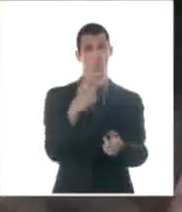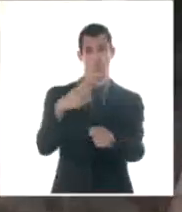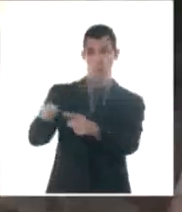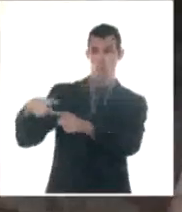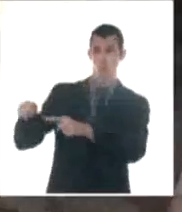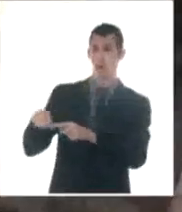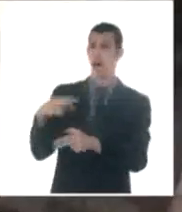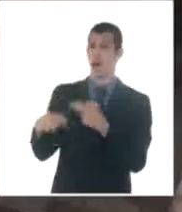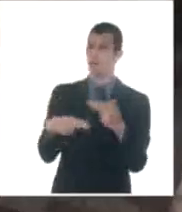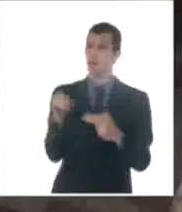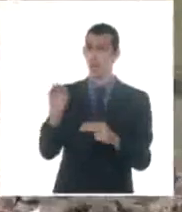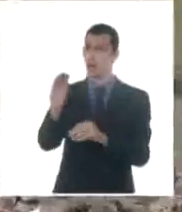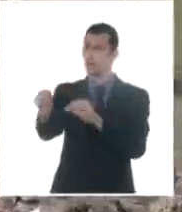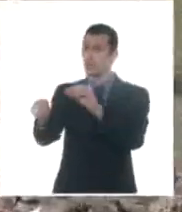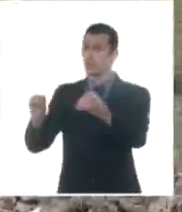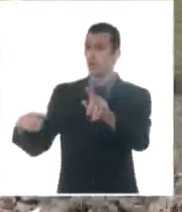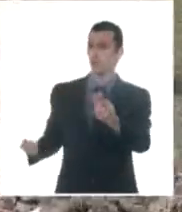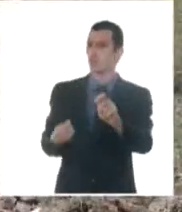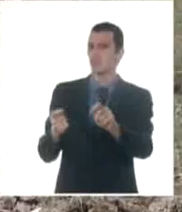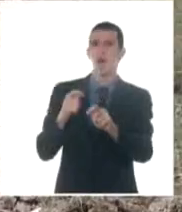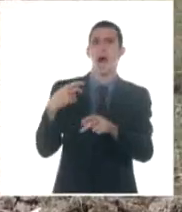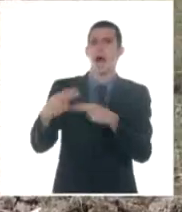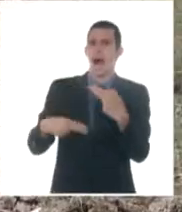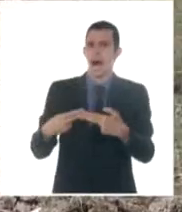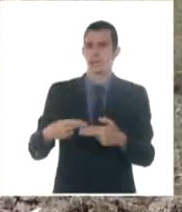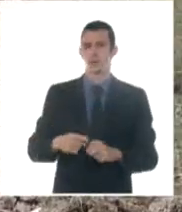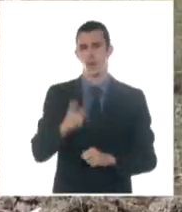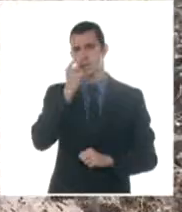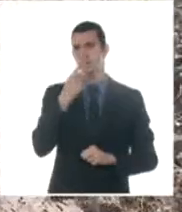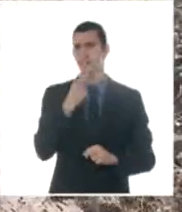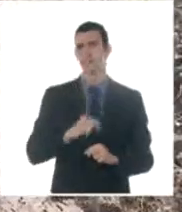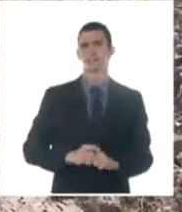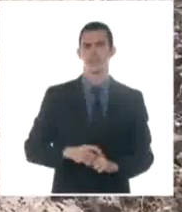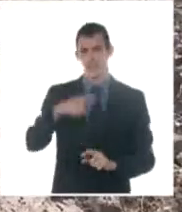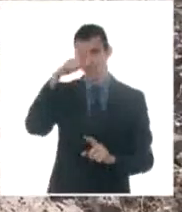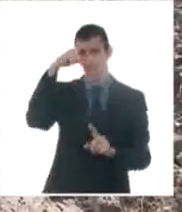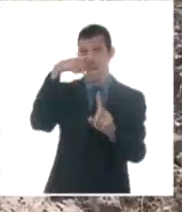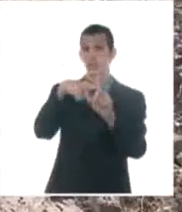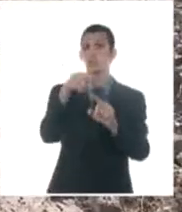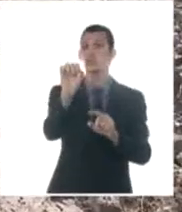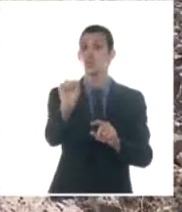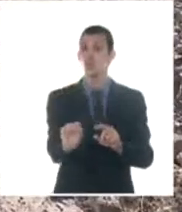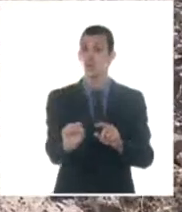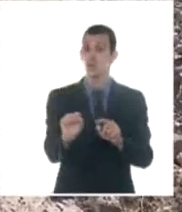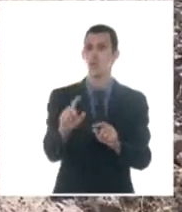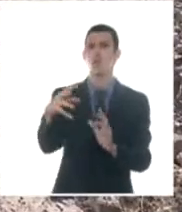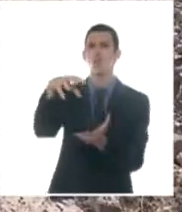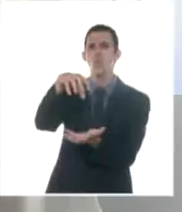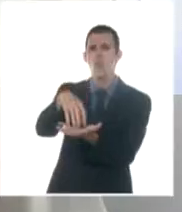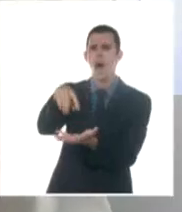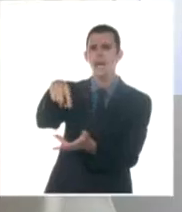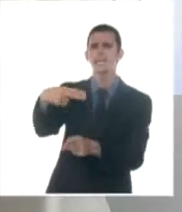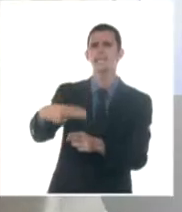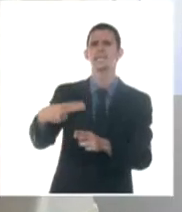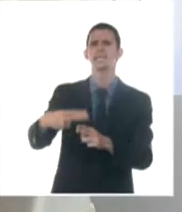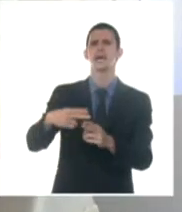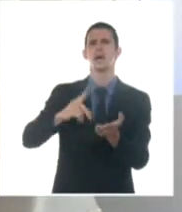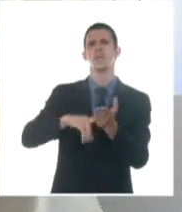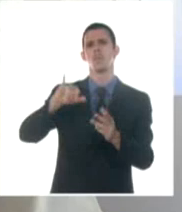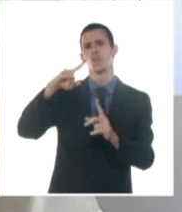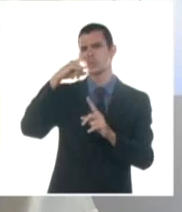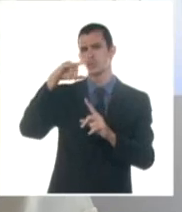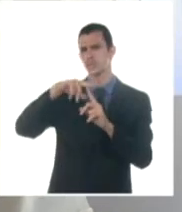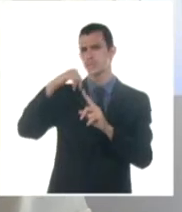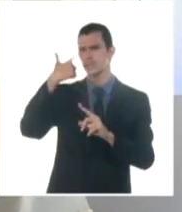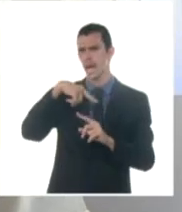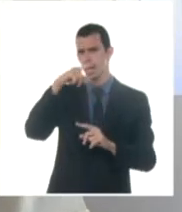déficits en el abasto. Ya Santa Cruz del Sur, el tema Punta San Juan, que abastece a 3 comunidades de Las Aguas, ahí